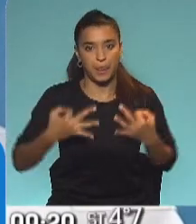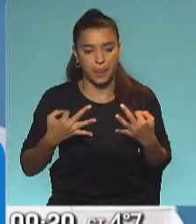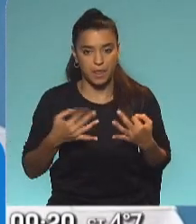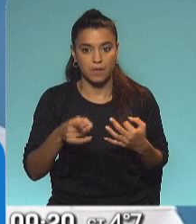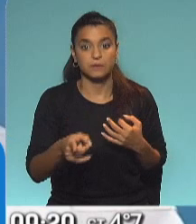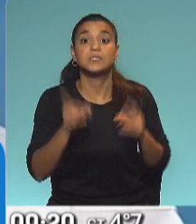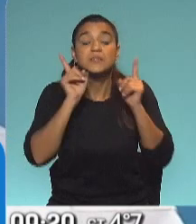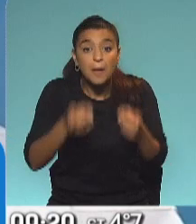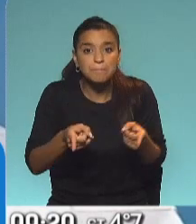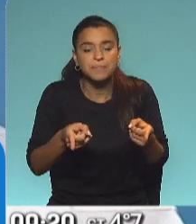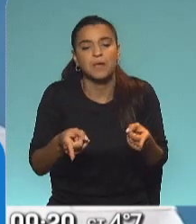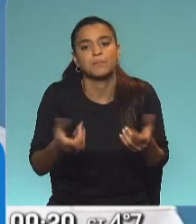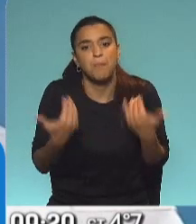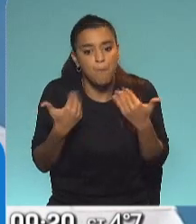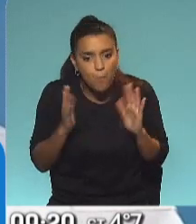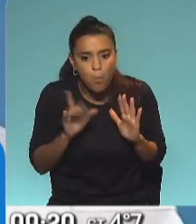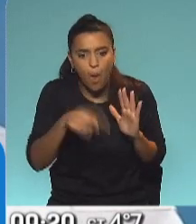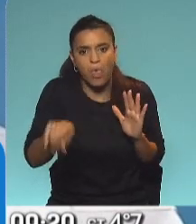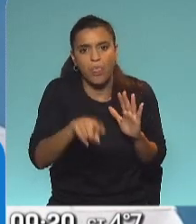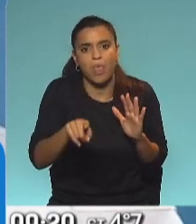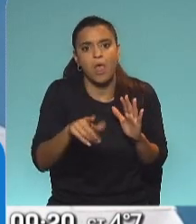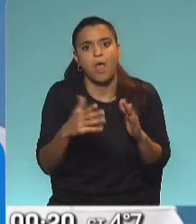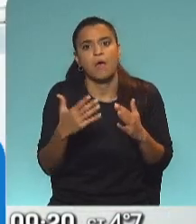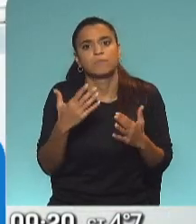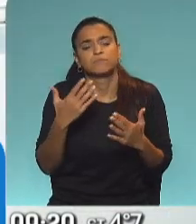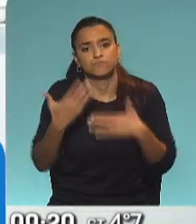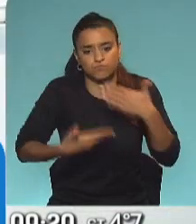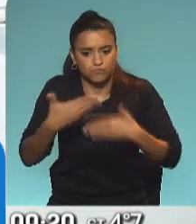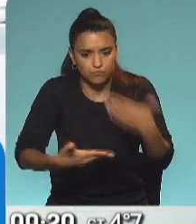su capacidad para hacer frente a la adversidad.